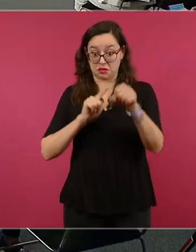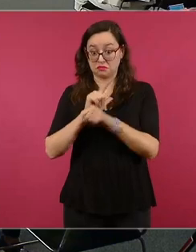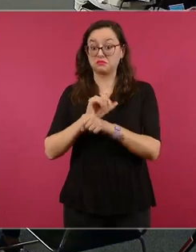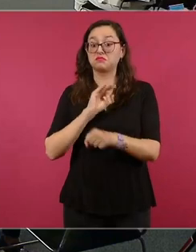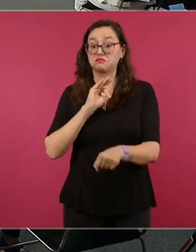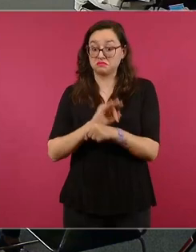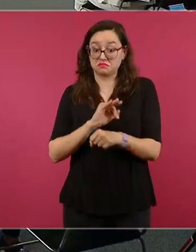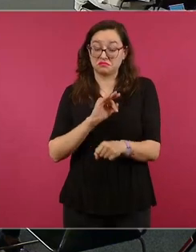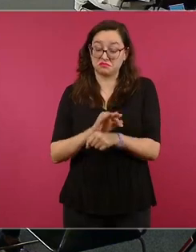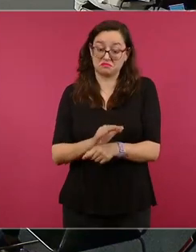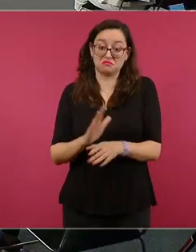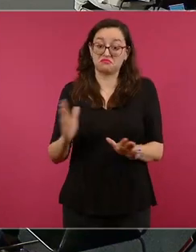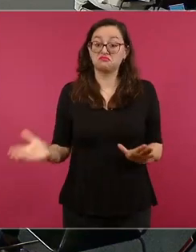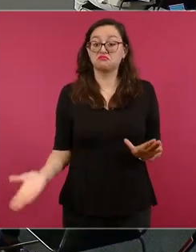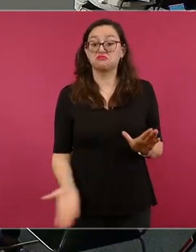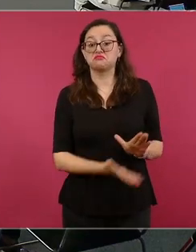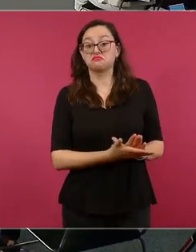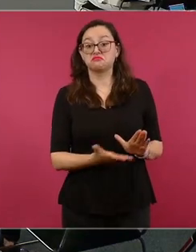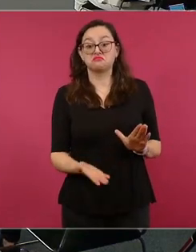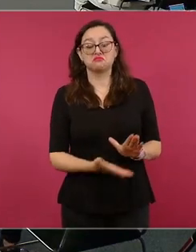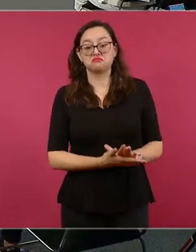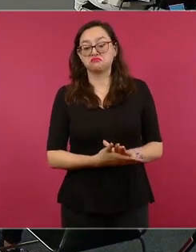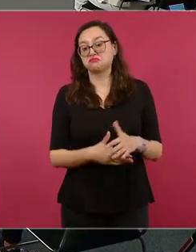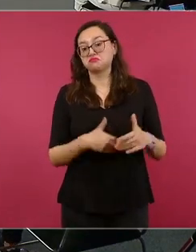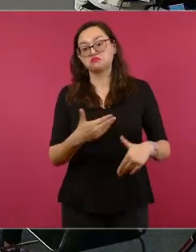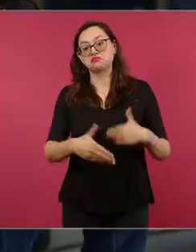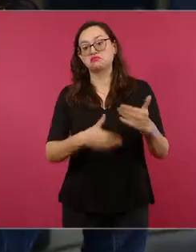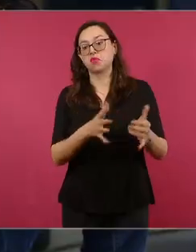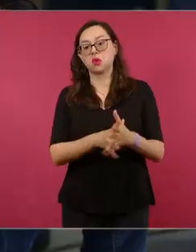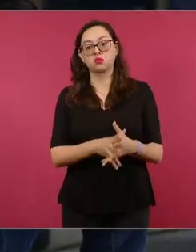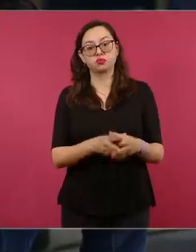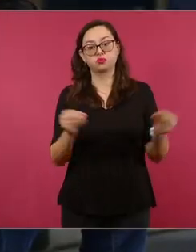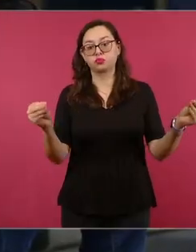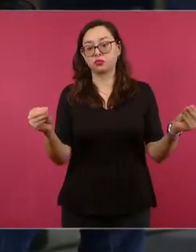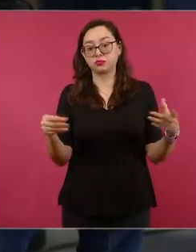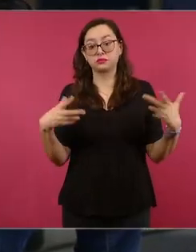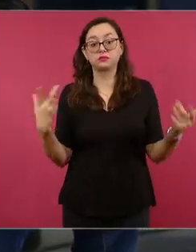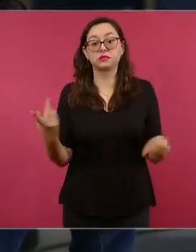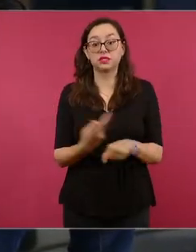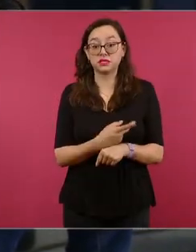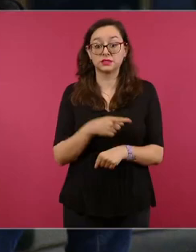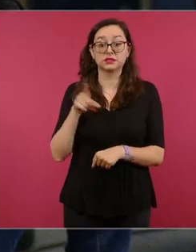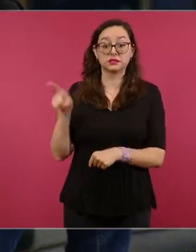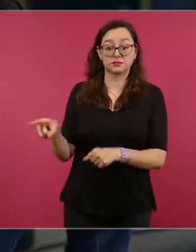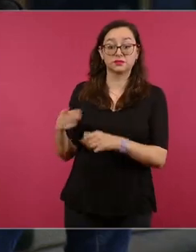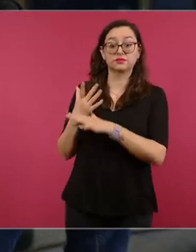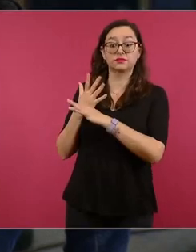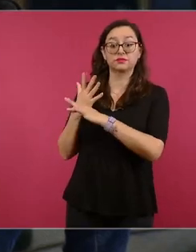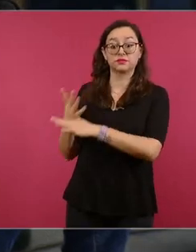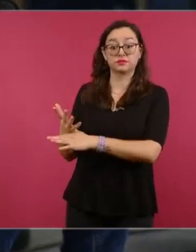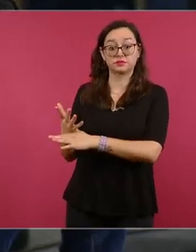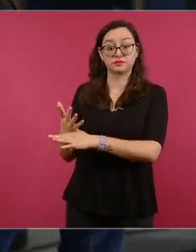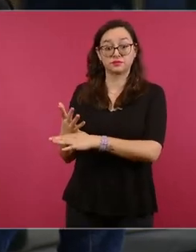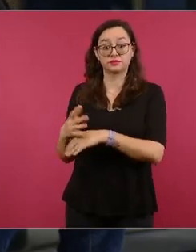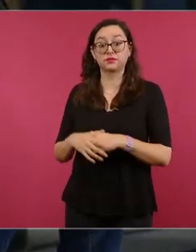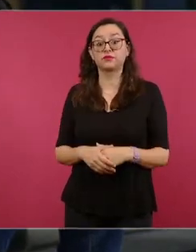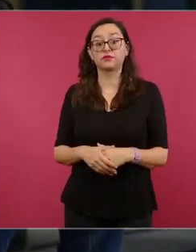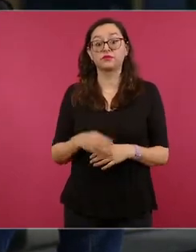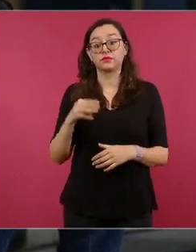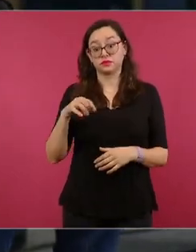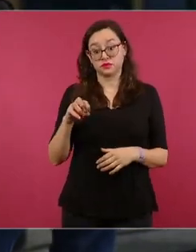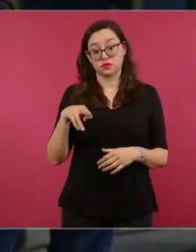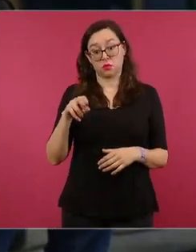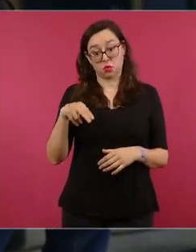se dictaminan simplemente van a desaparecer, confirmando, según él, que los conservadores son